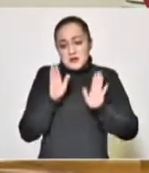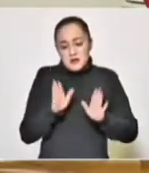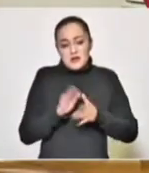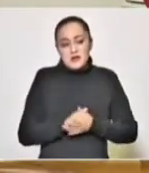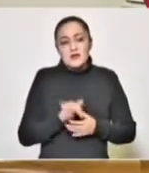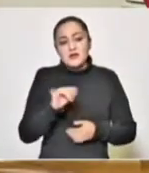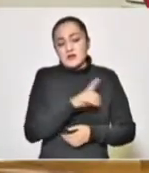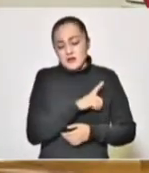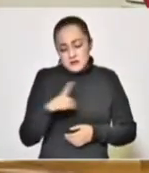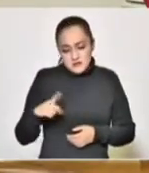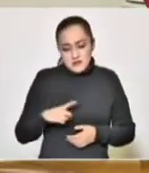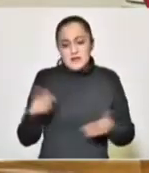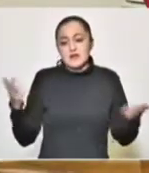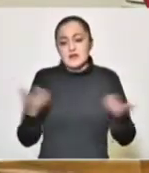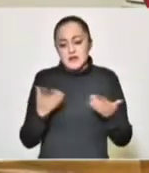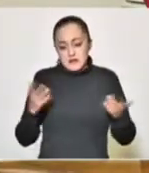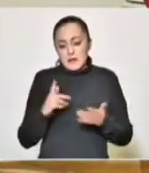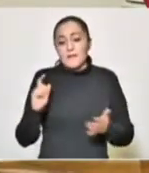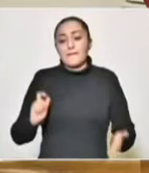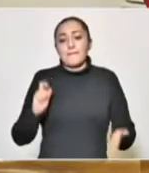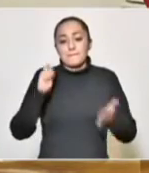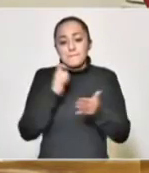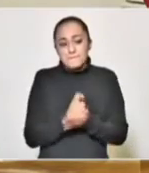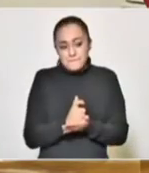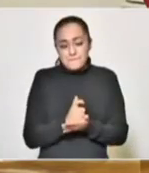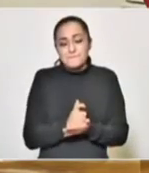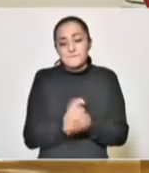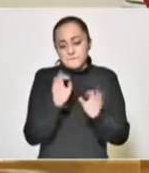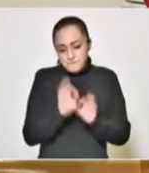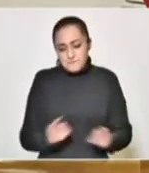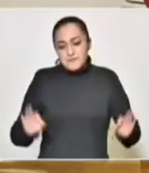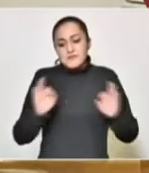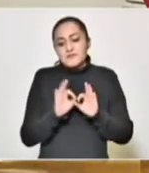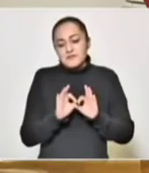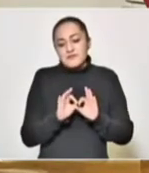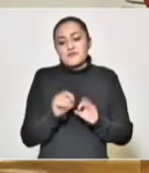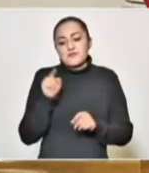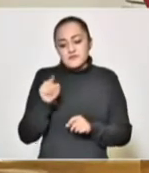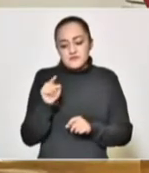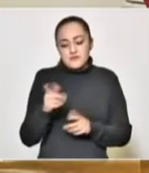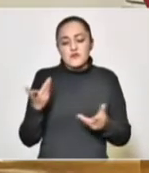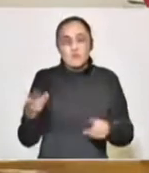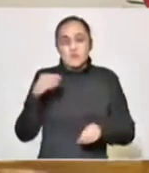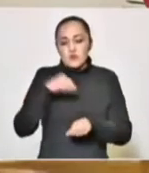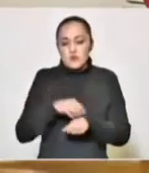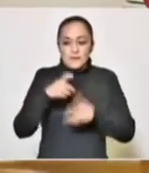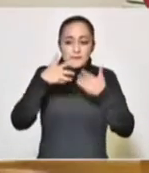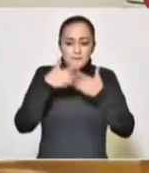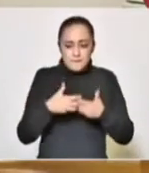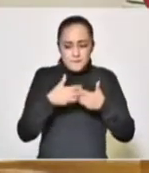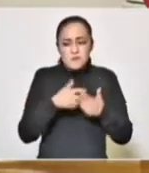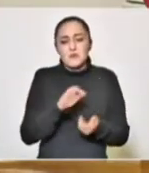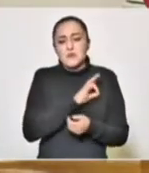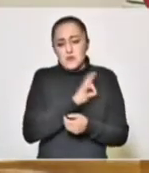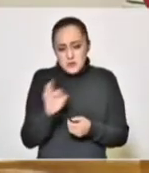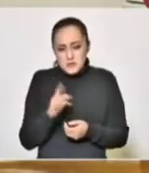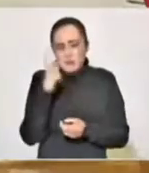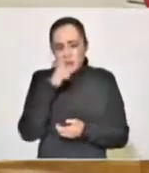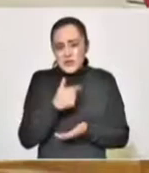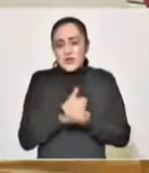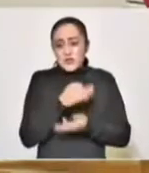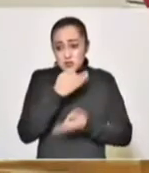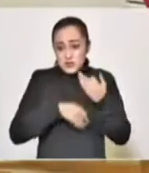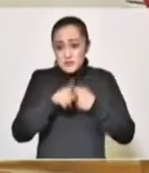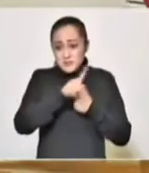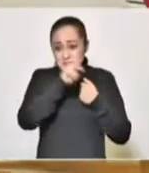si debería de hacer inversiones importantes instalación de empresas en todos esos